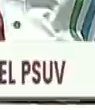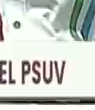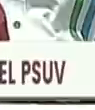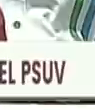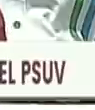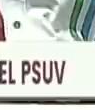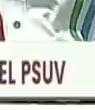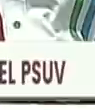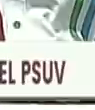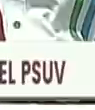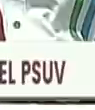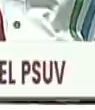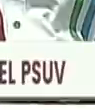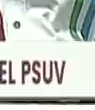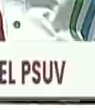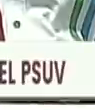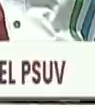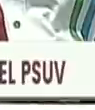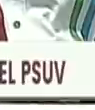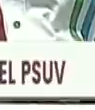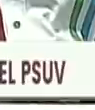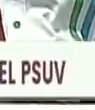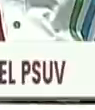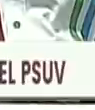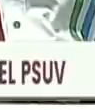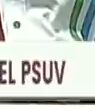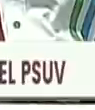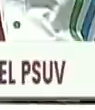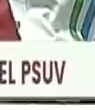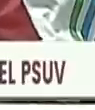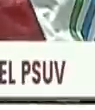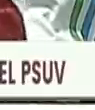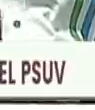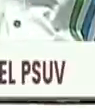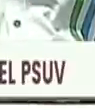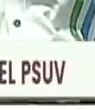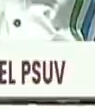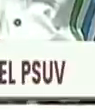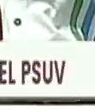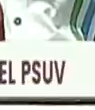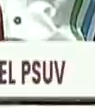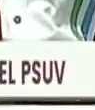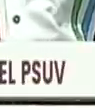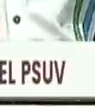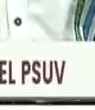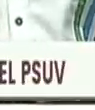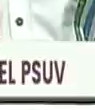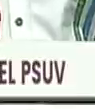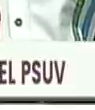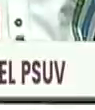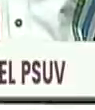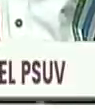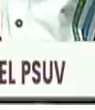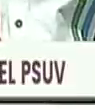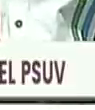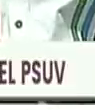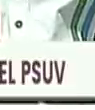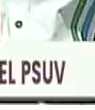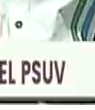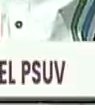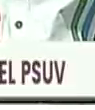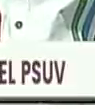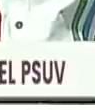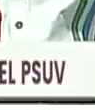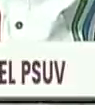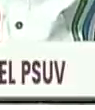quinto congreso del Partido Socialista Unido de Venezuela y al cuarto congreso de la JPSUV. Como anunciamos la